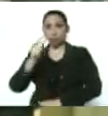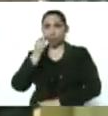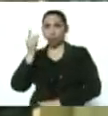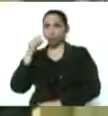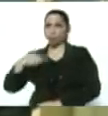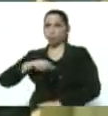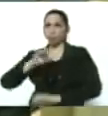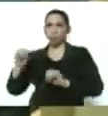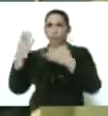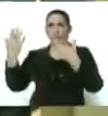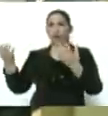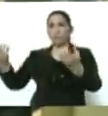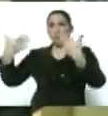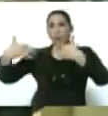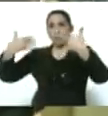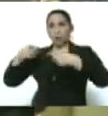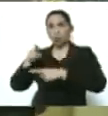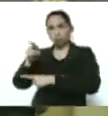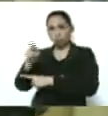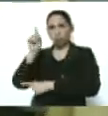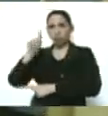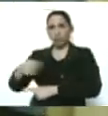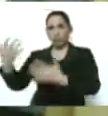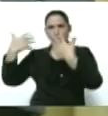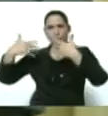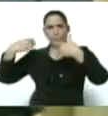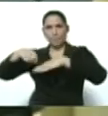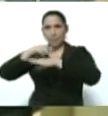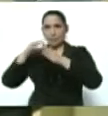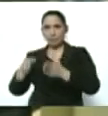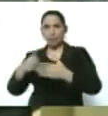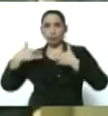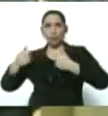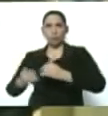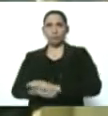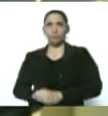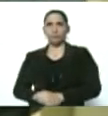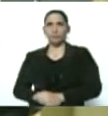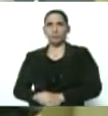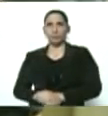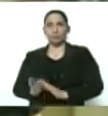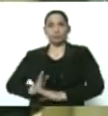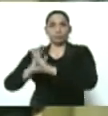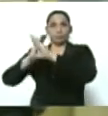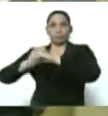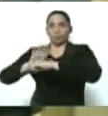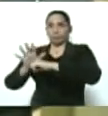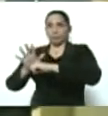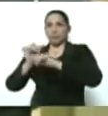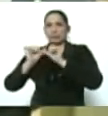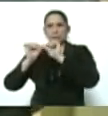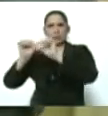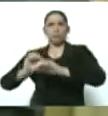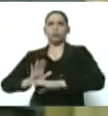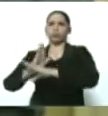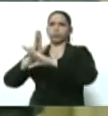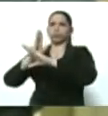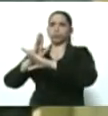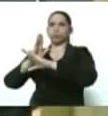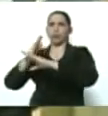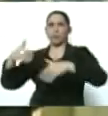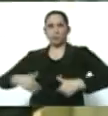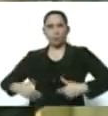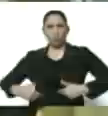logrado, con las orientaciones suyas, con la orientación del Ministerio de Poder Popular para la Salud, contener el coronavirus. Lo seguiremos conteniendo con el esfuerzo de